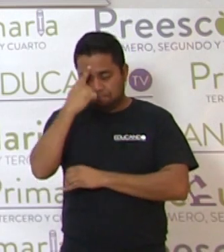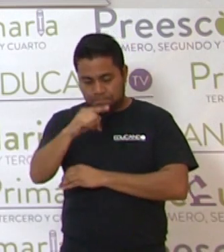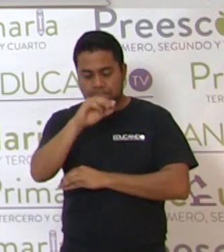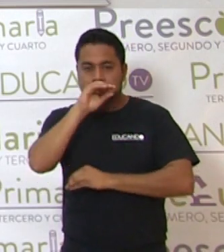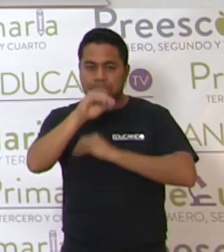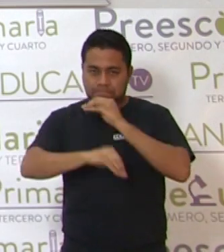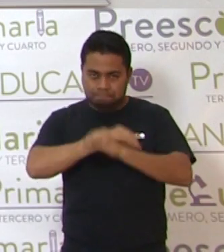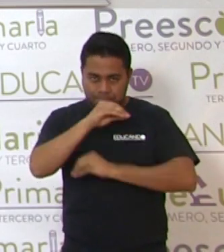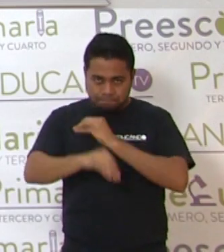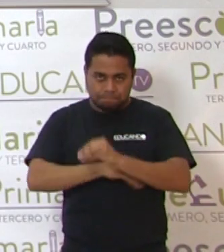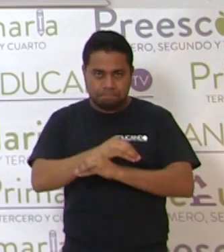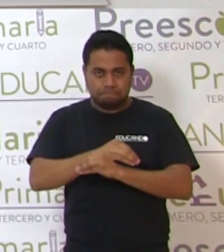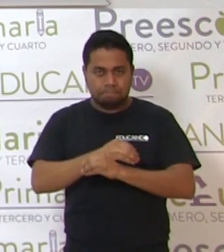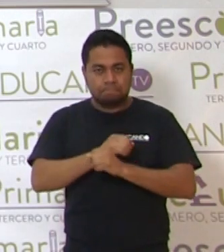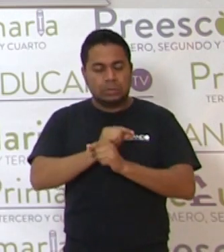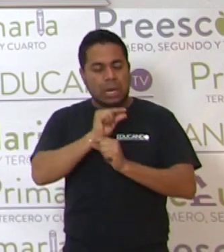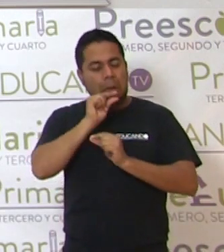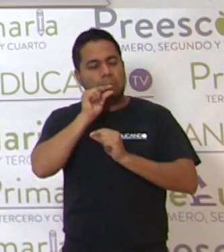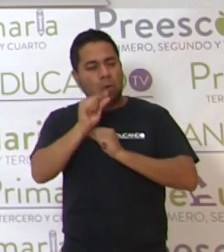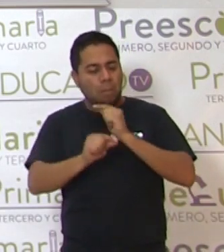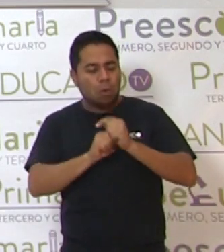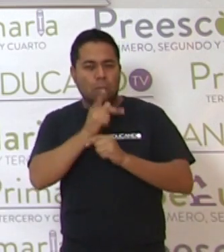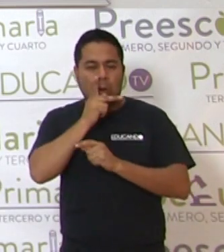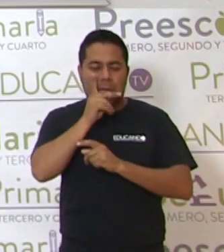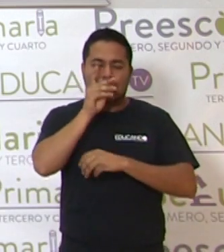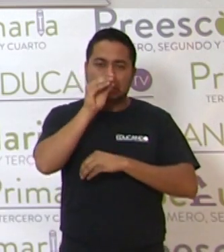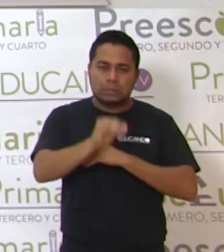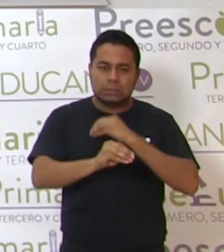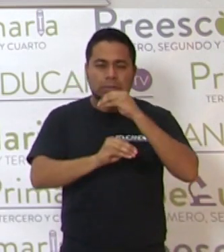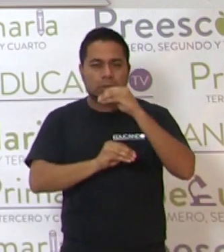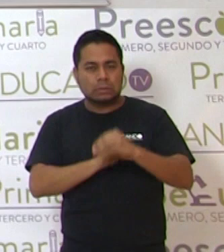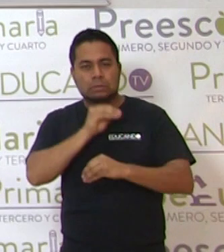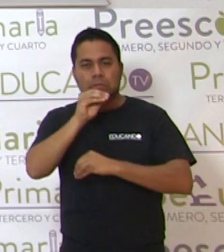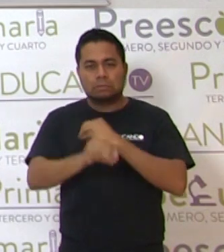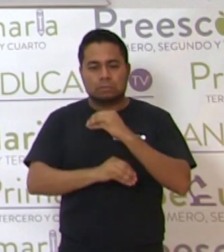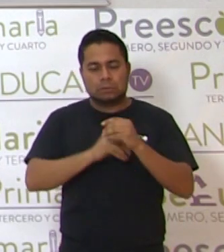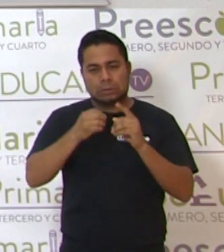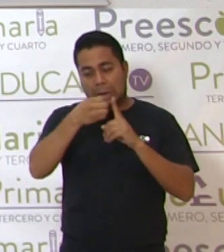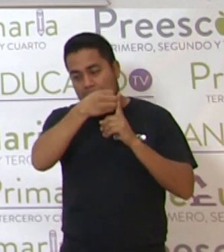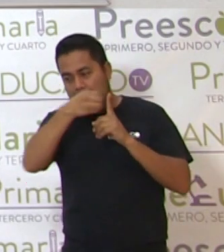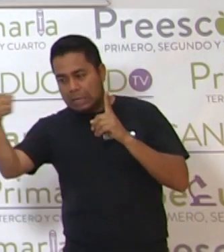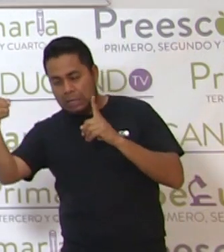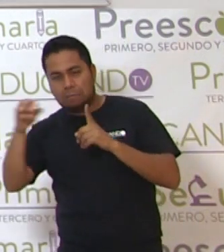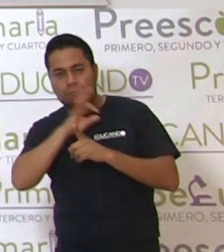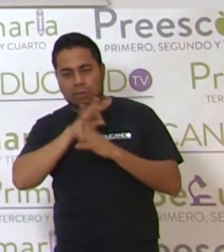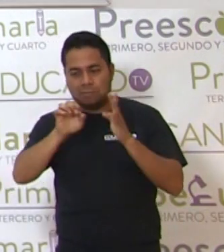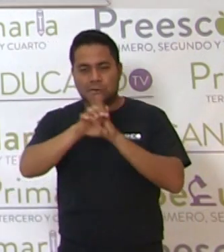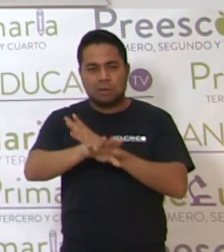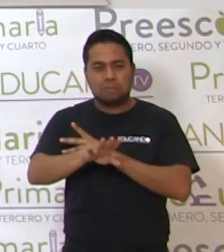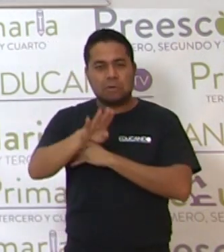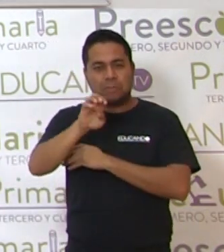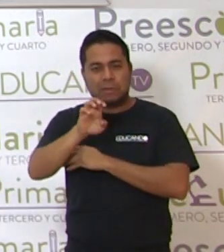poniendo poco a poco y formar una frase. Un bebé va